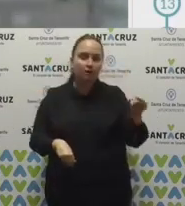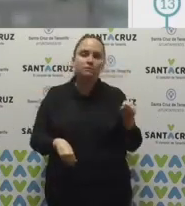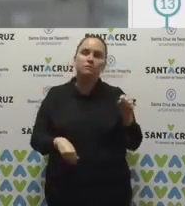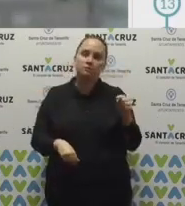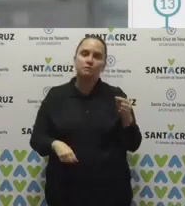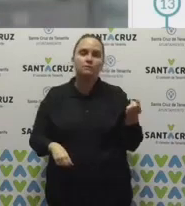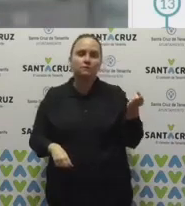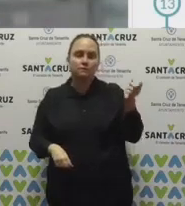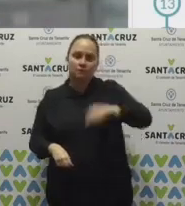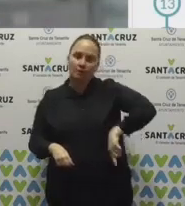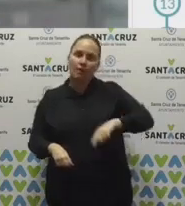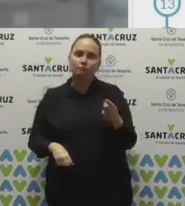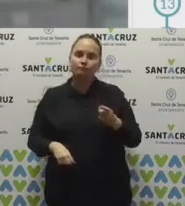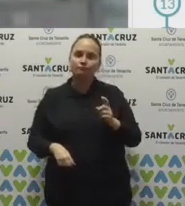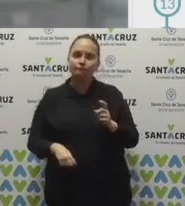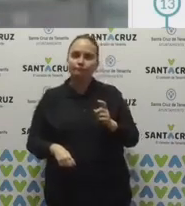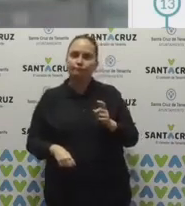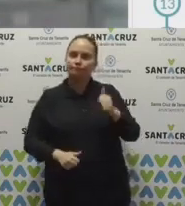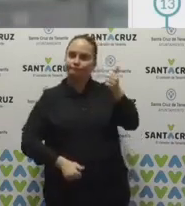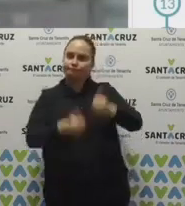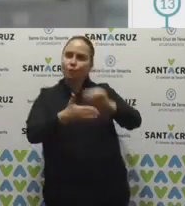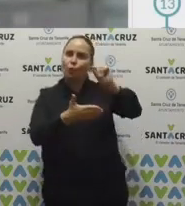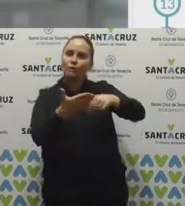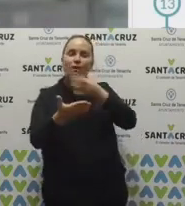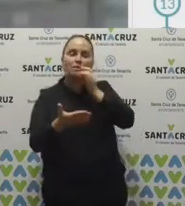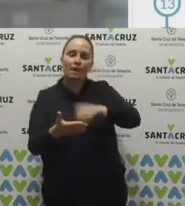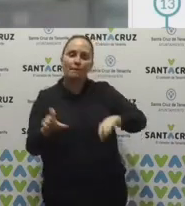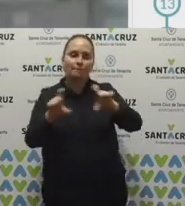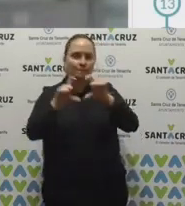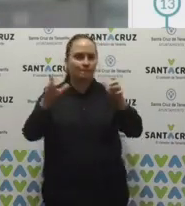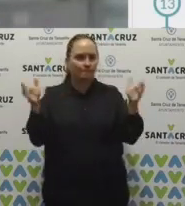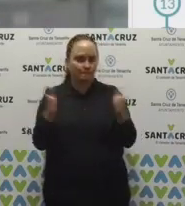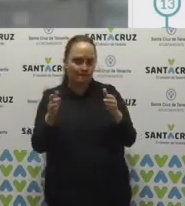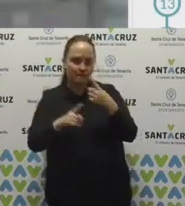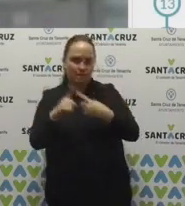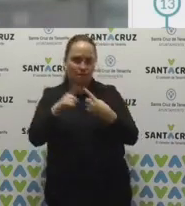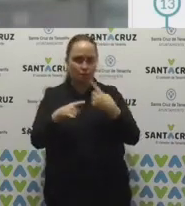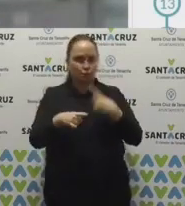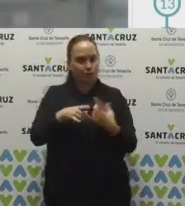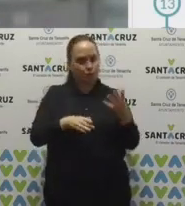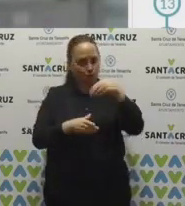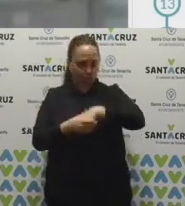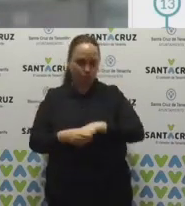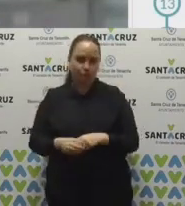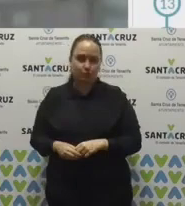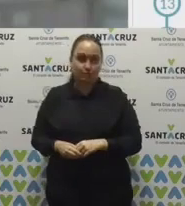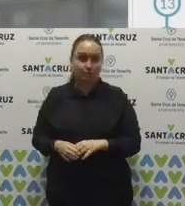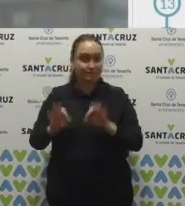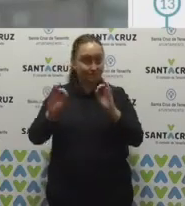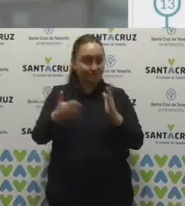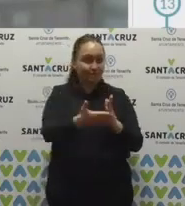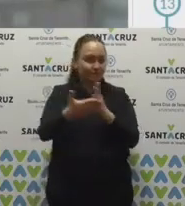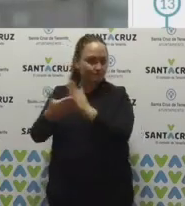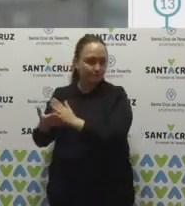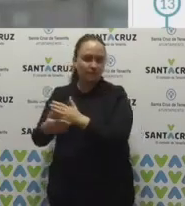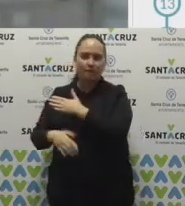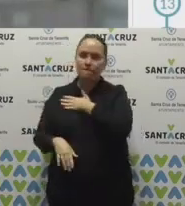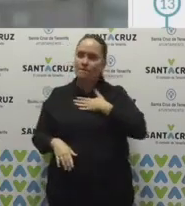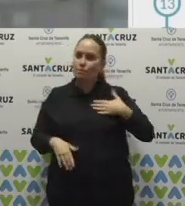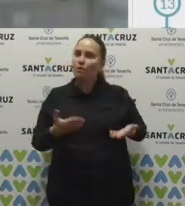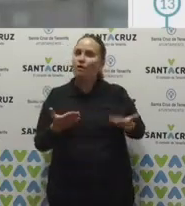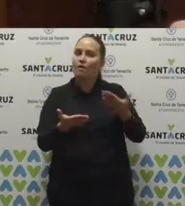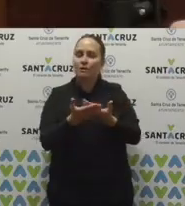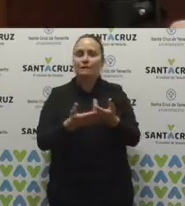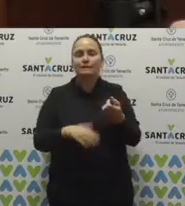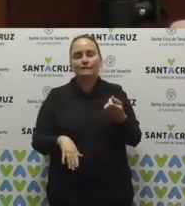pequeñas y medianas empresas de este municipio también de este tema hemos querido aprovechar esta emoción sobre